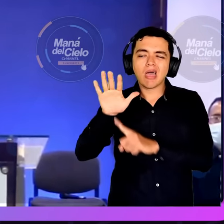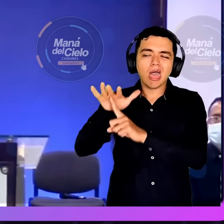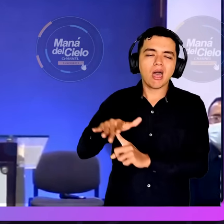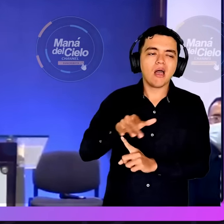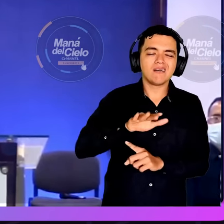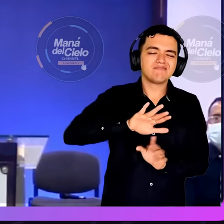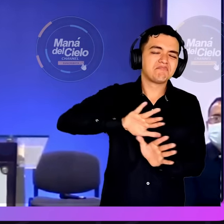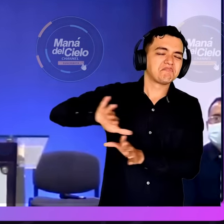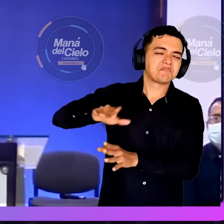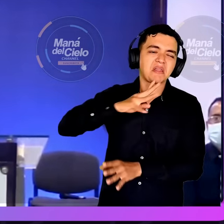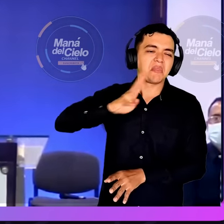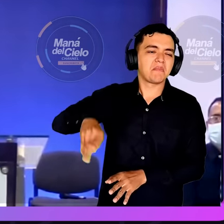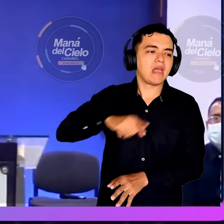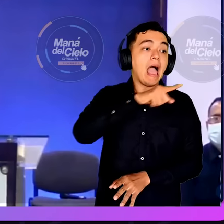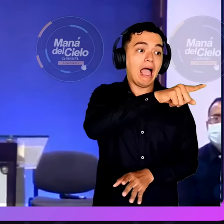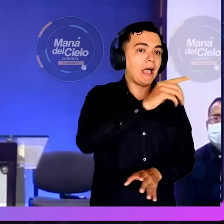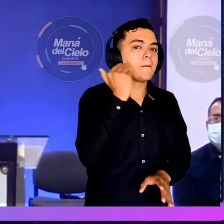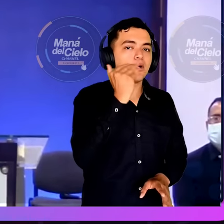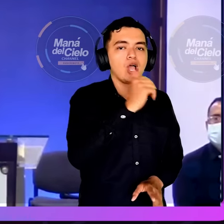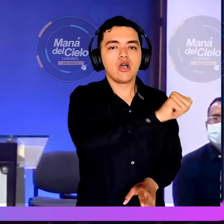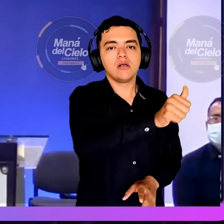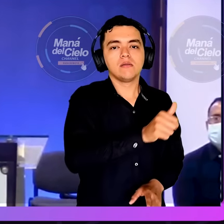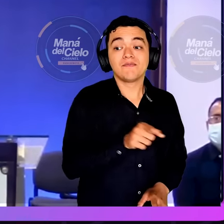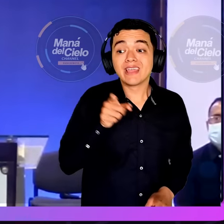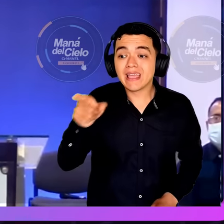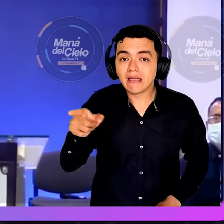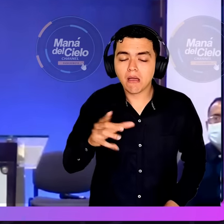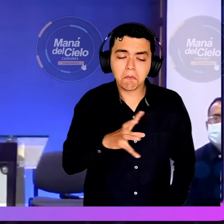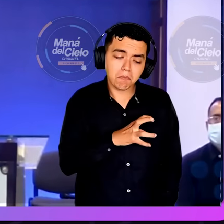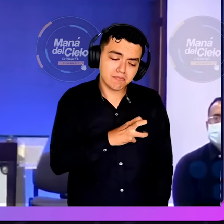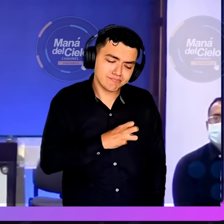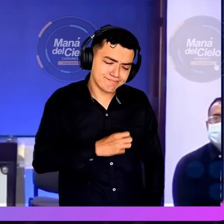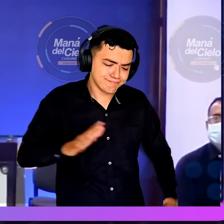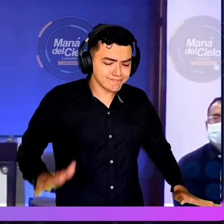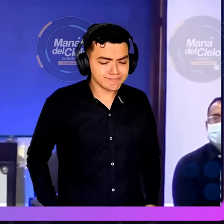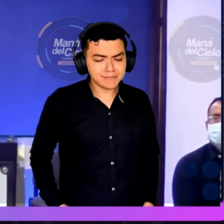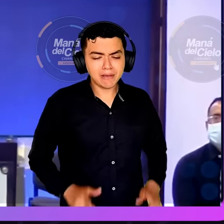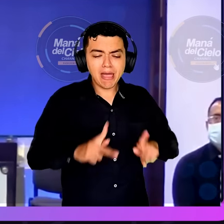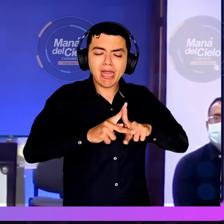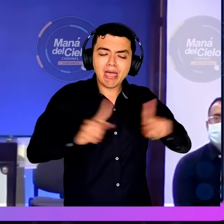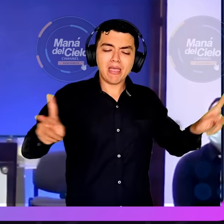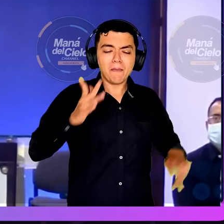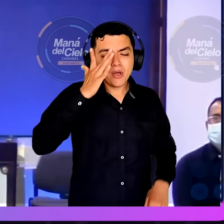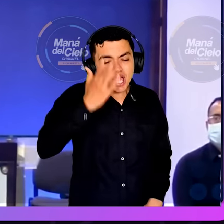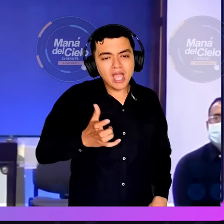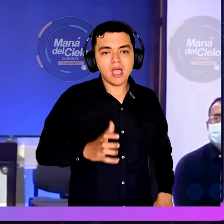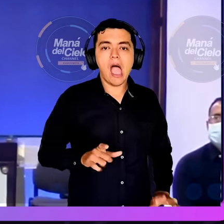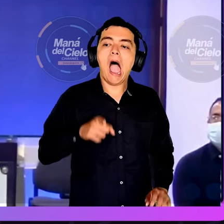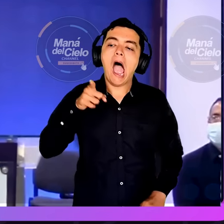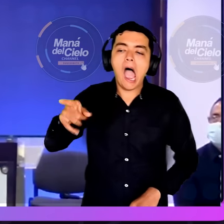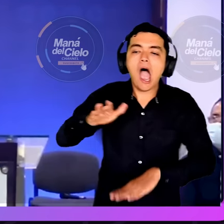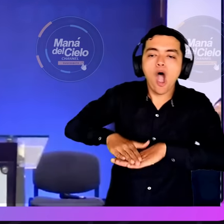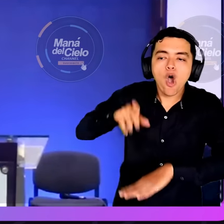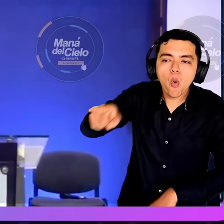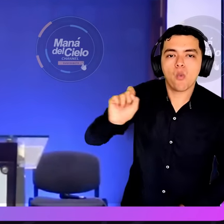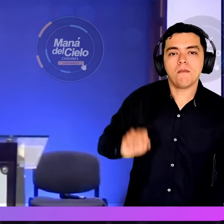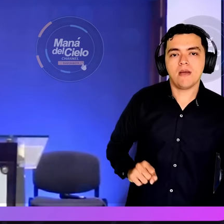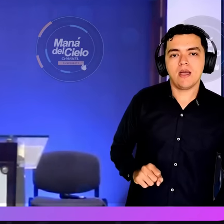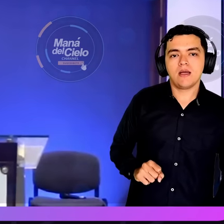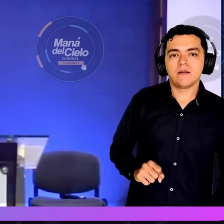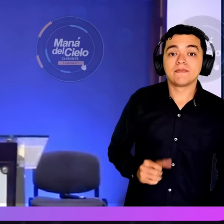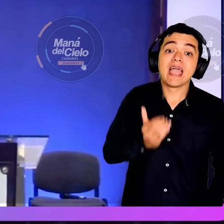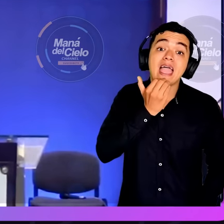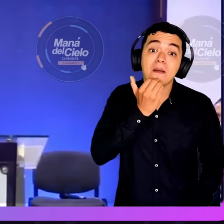la parte íntima, lo atiende, bueno, en fin. Por eso es que cuando yo le digo a las hermanas: hermana, cuide su